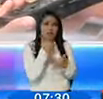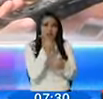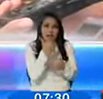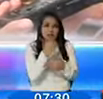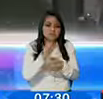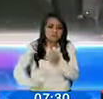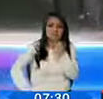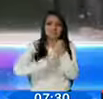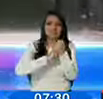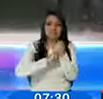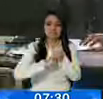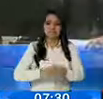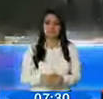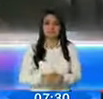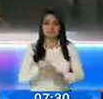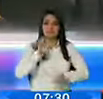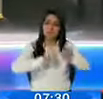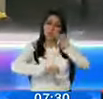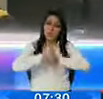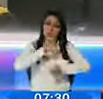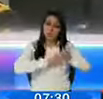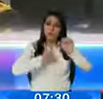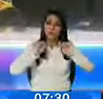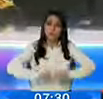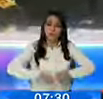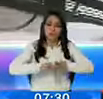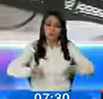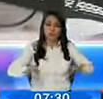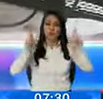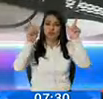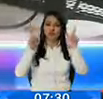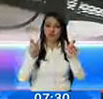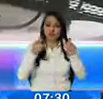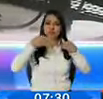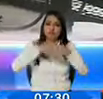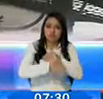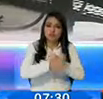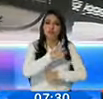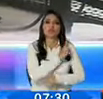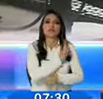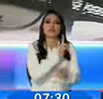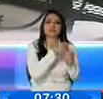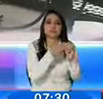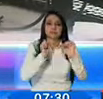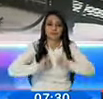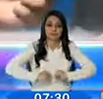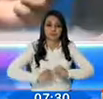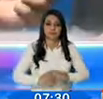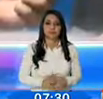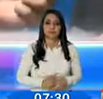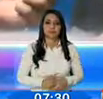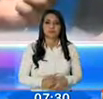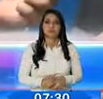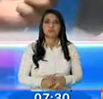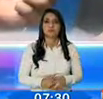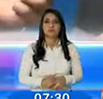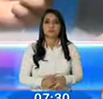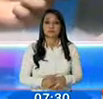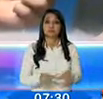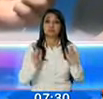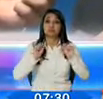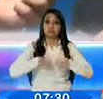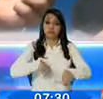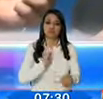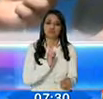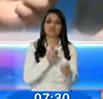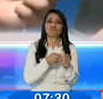nos reforzaron. Esta evaluación permite otorgar el título de bachillerato e ingresar a la educación superior a los estudiantes. Van a poder postular a